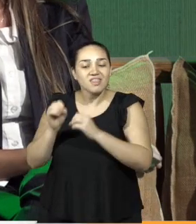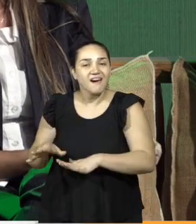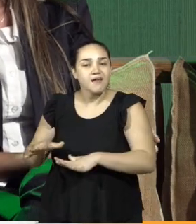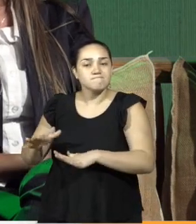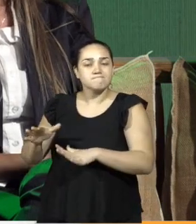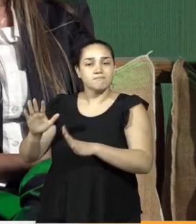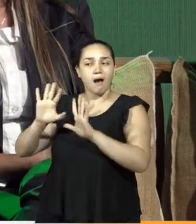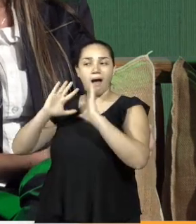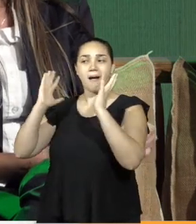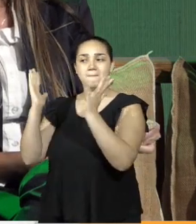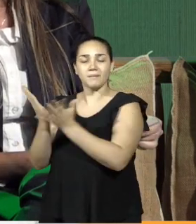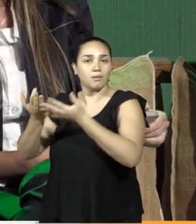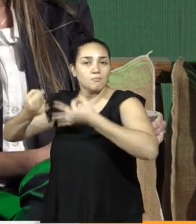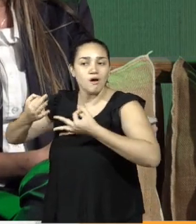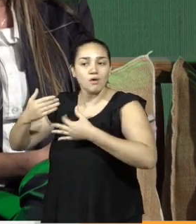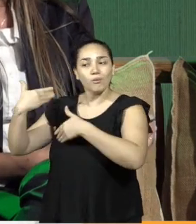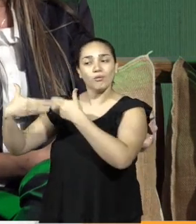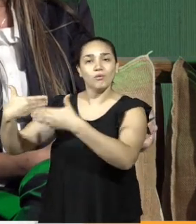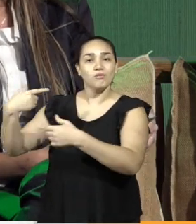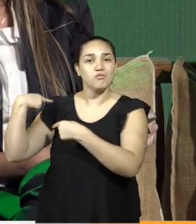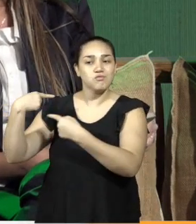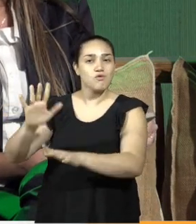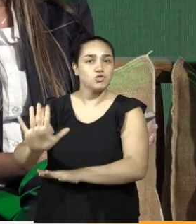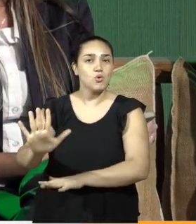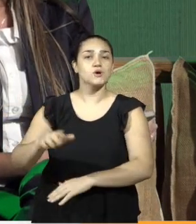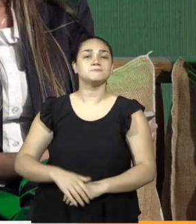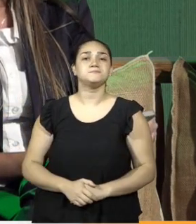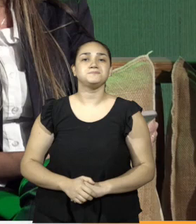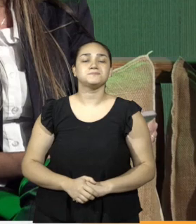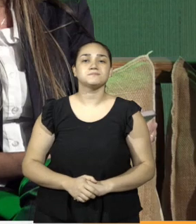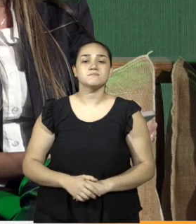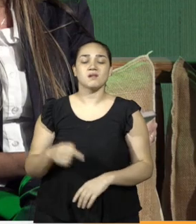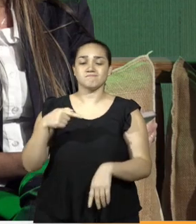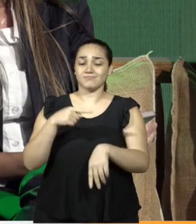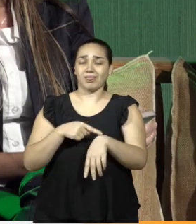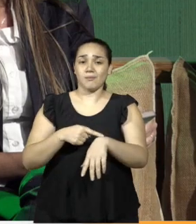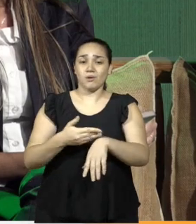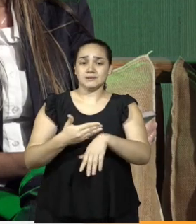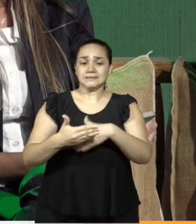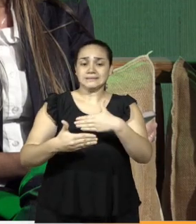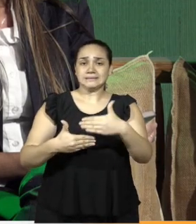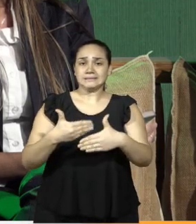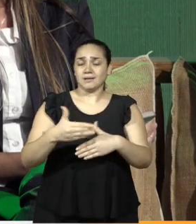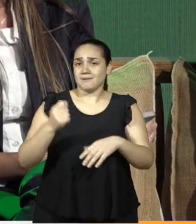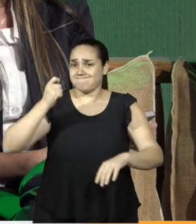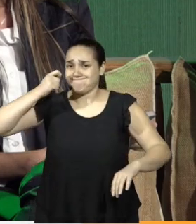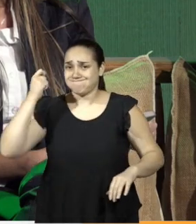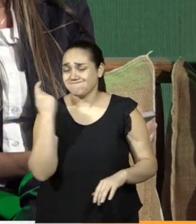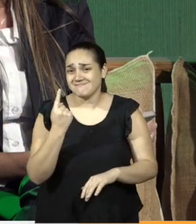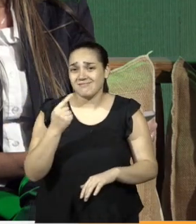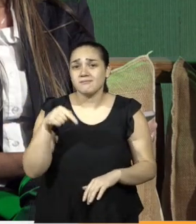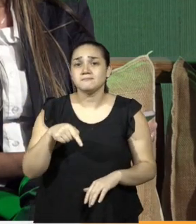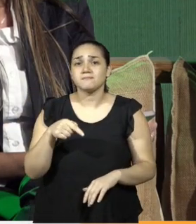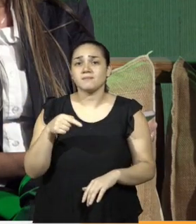para el futuro. Como me parece que usted misma lo dijo, estamos en una cuenta regresiva que va muy rápido, perdón, lo